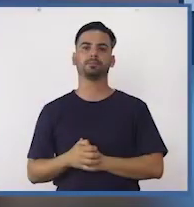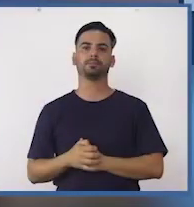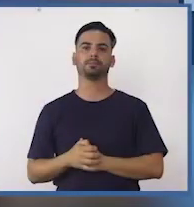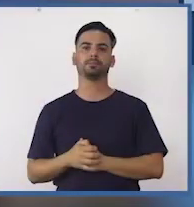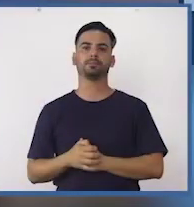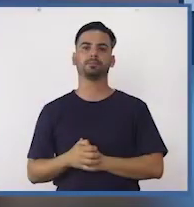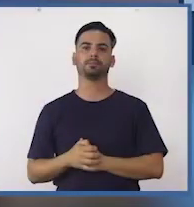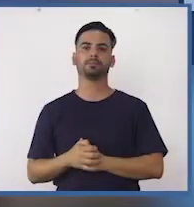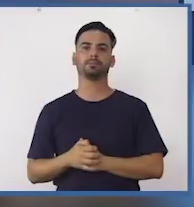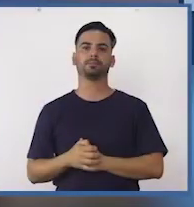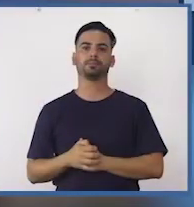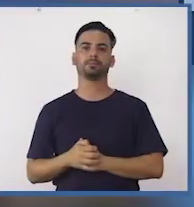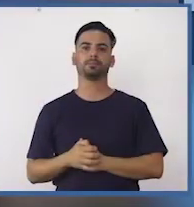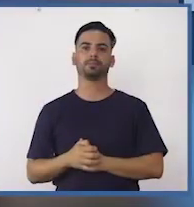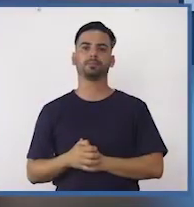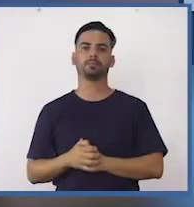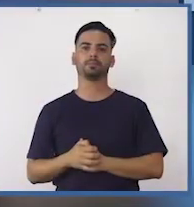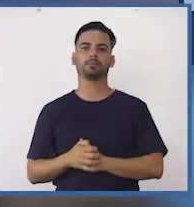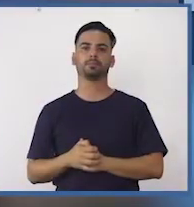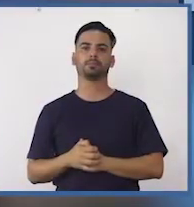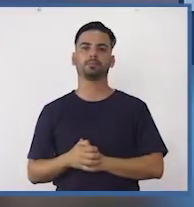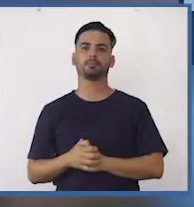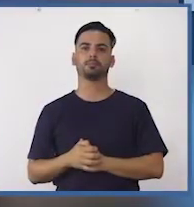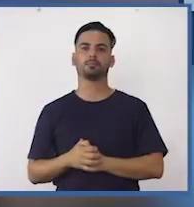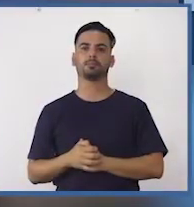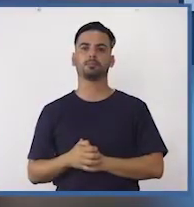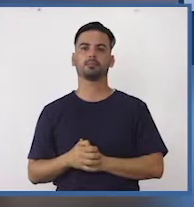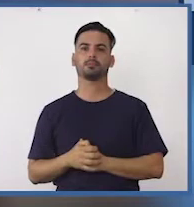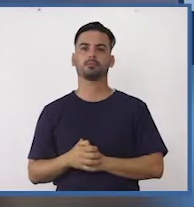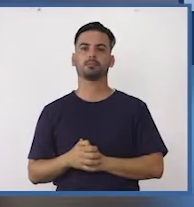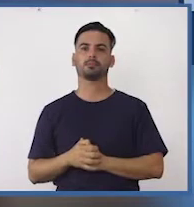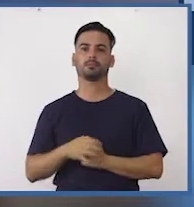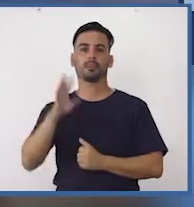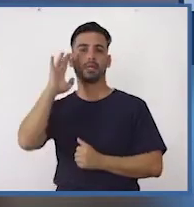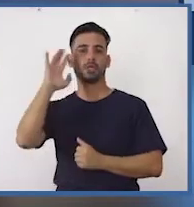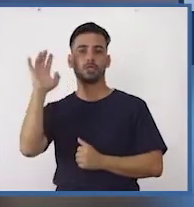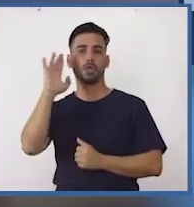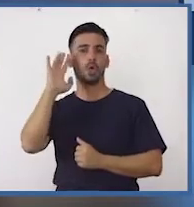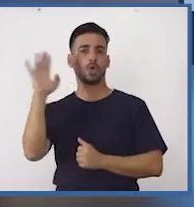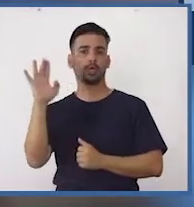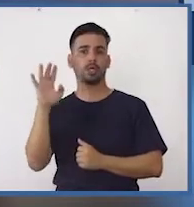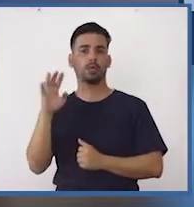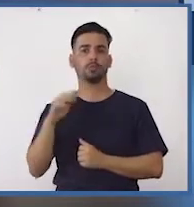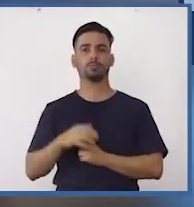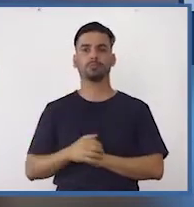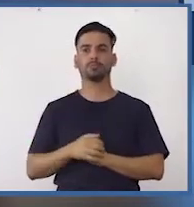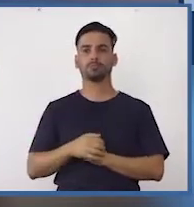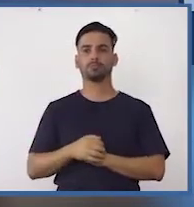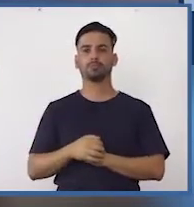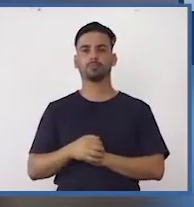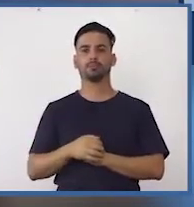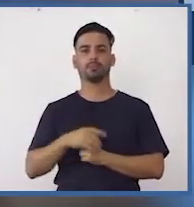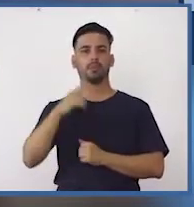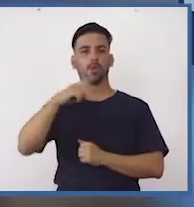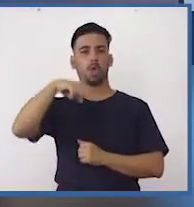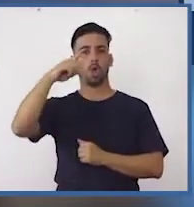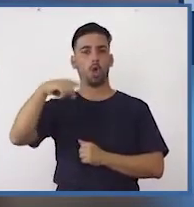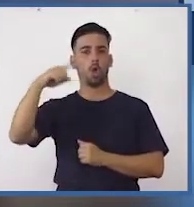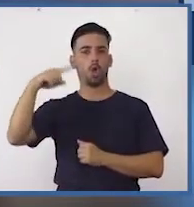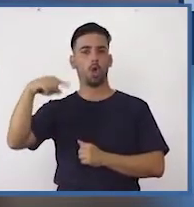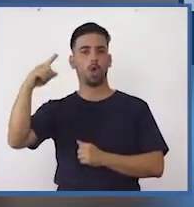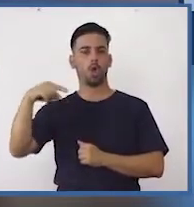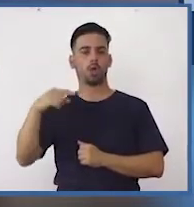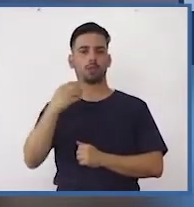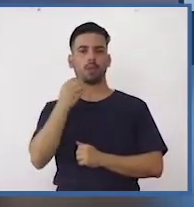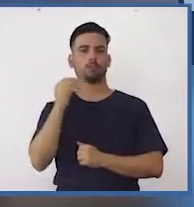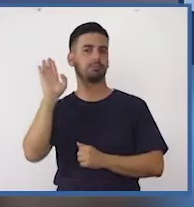Y estamos haciendo en la diapo, se hace referencia que el sonido, tenemos la posibilidad de escucharlo de 20 Hz a 20 kHz. A partir menos